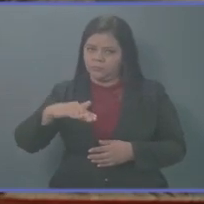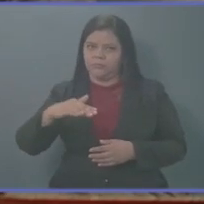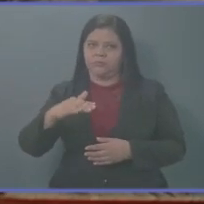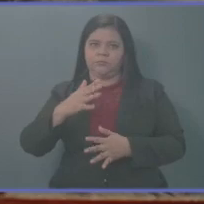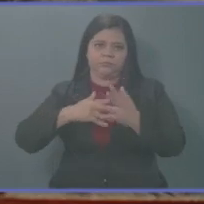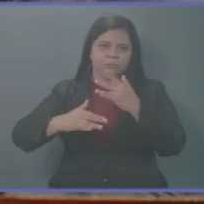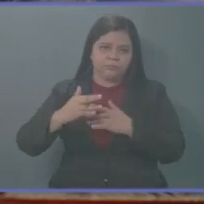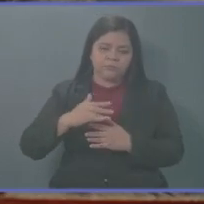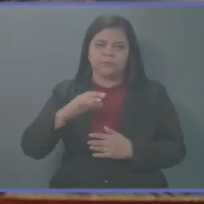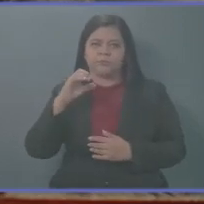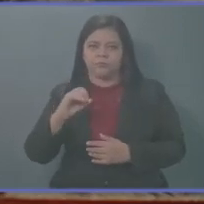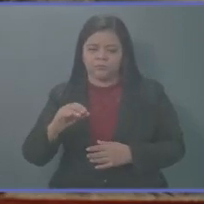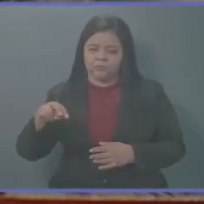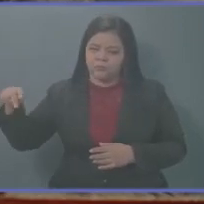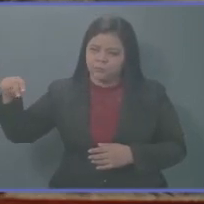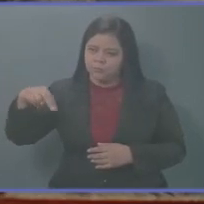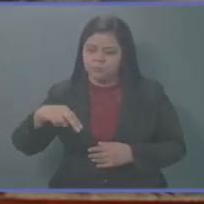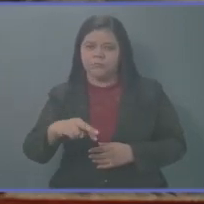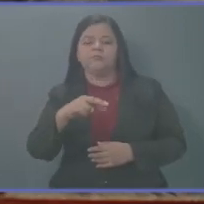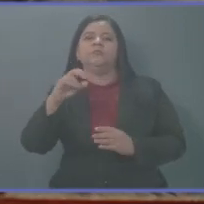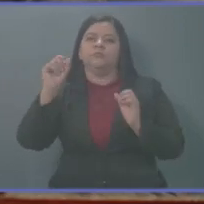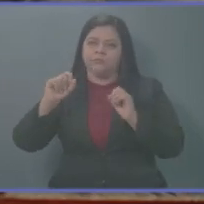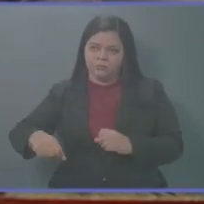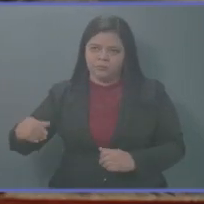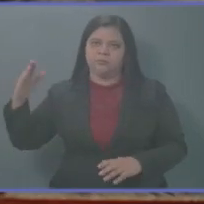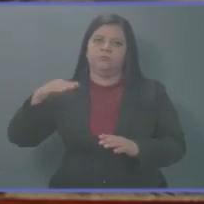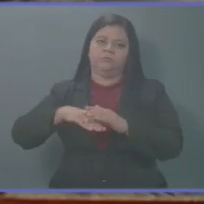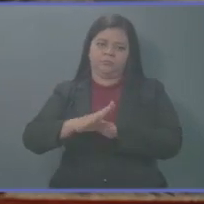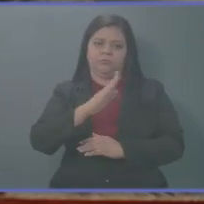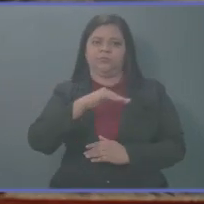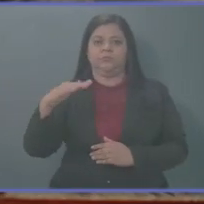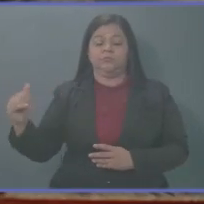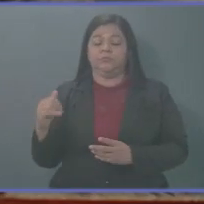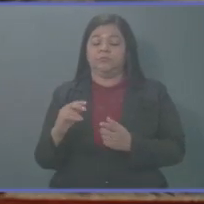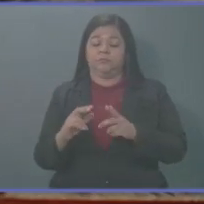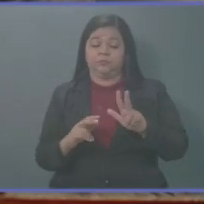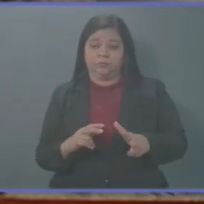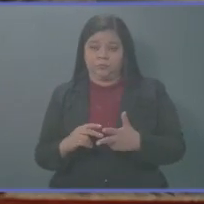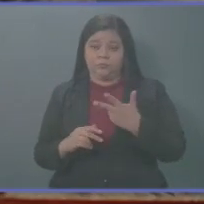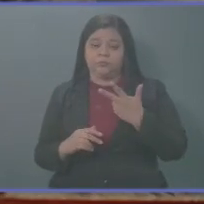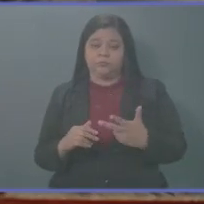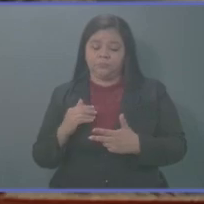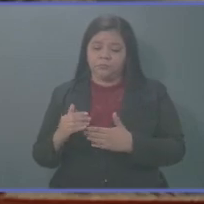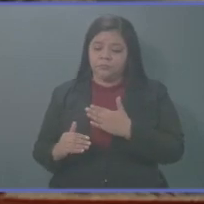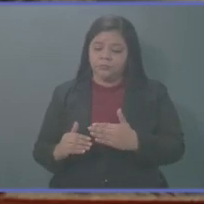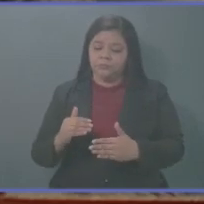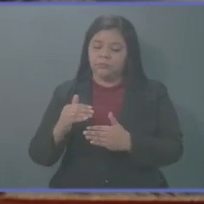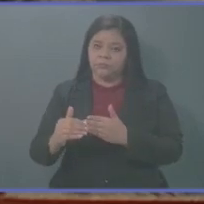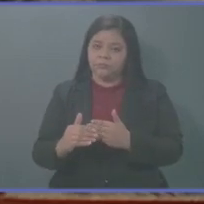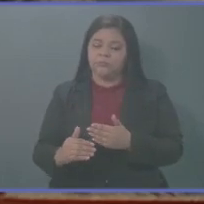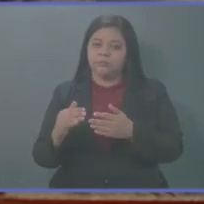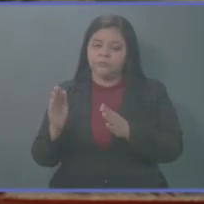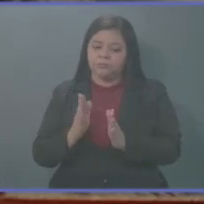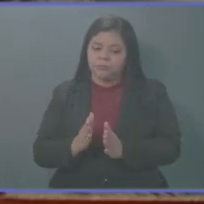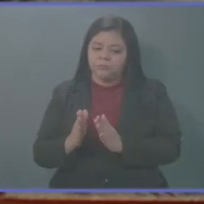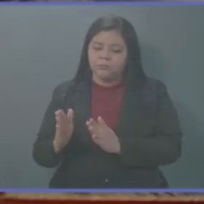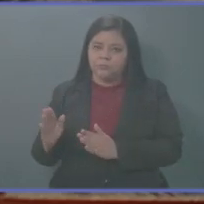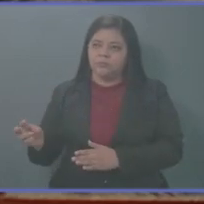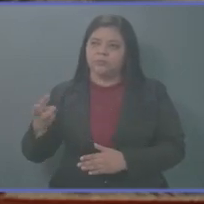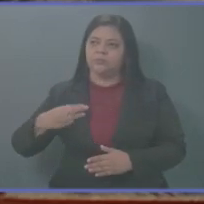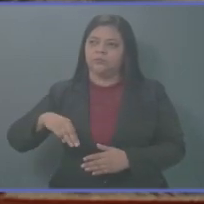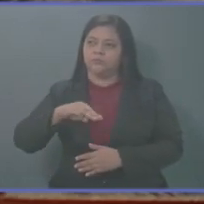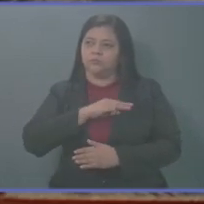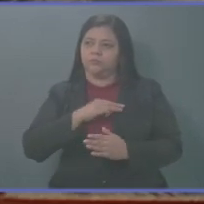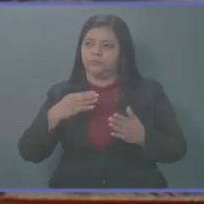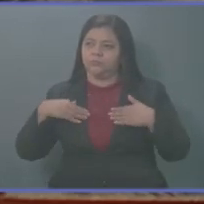marítima. B. Este retorno será de acuerdo a un protocolo de atención y protección que elaborará el Ministerio de Salud y a